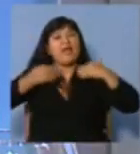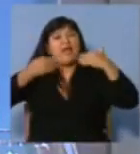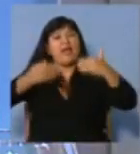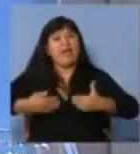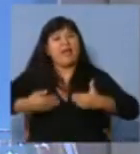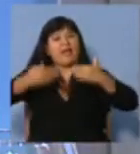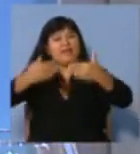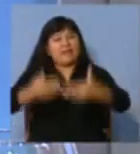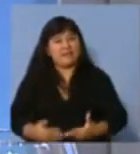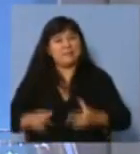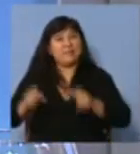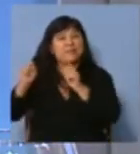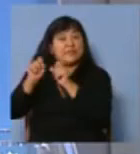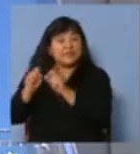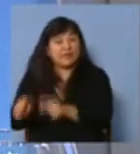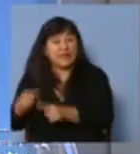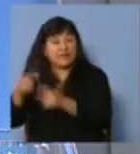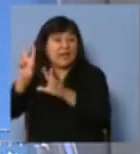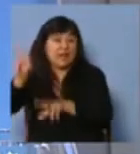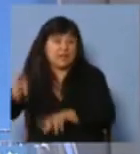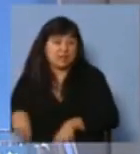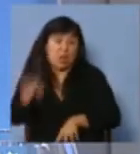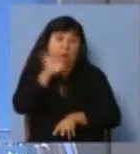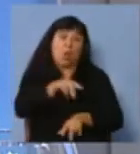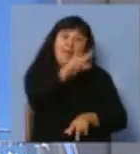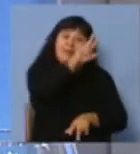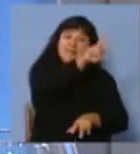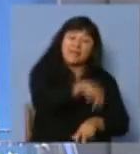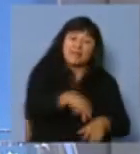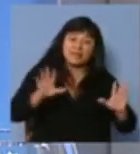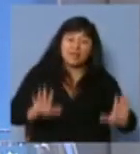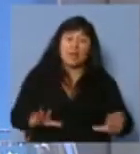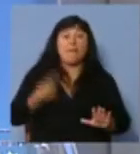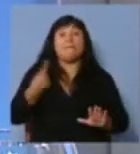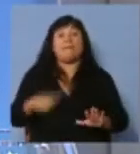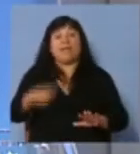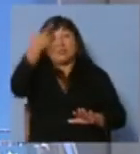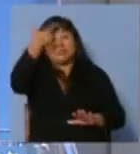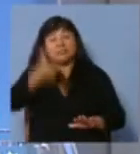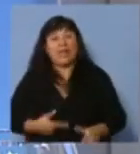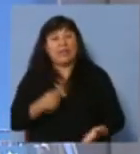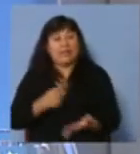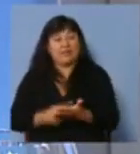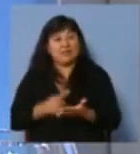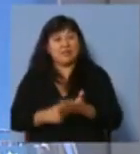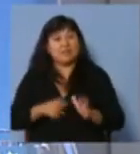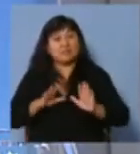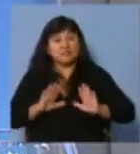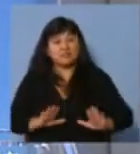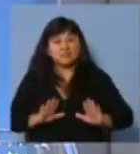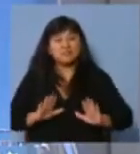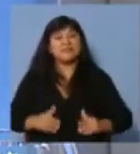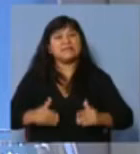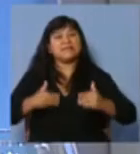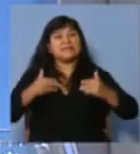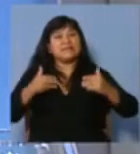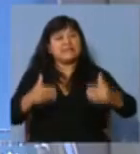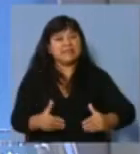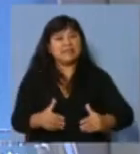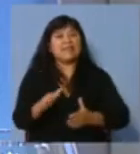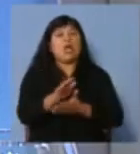cannes pero preliminarmente hemos actuado y además por qué tenemos